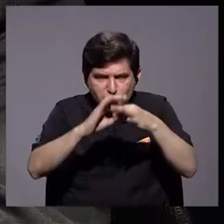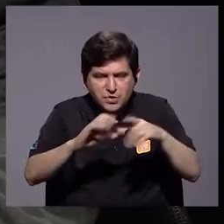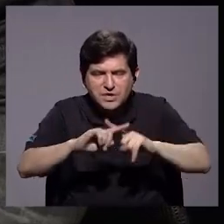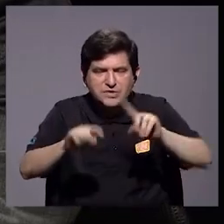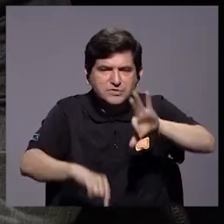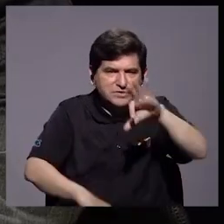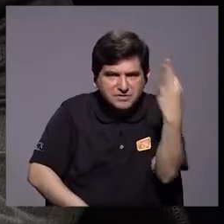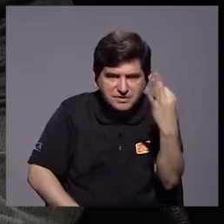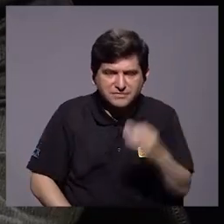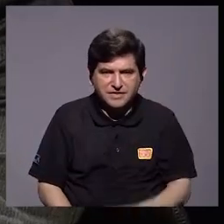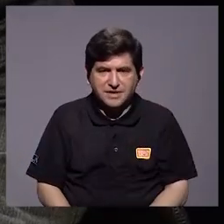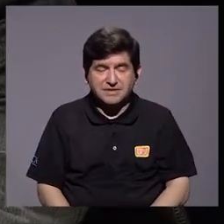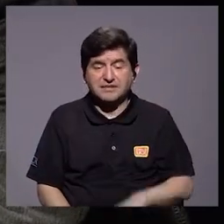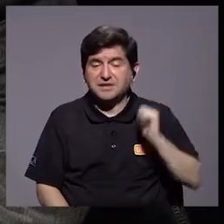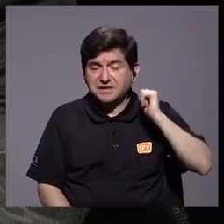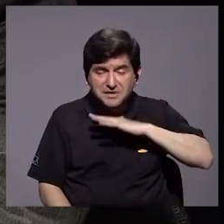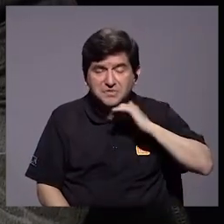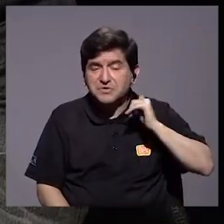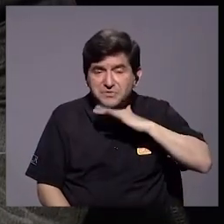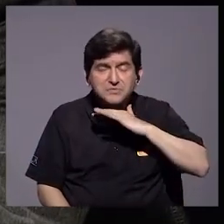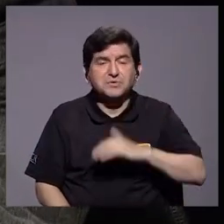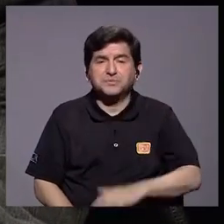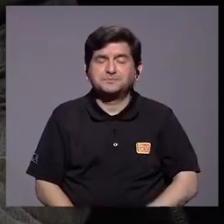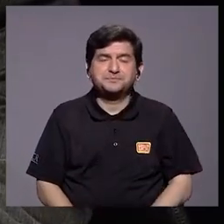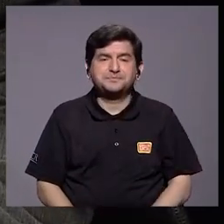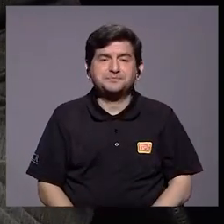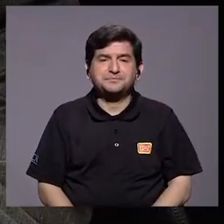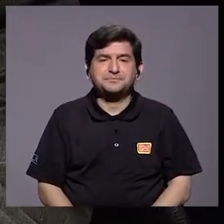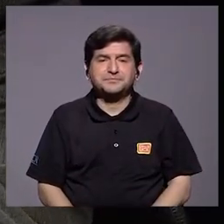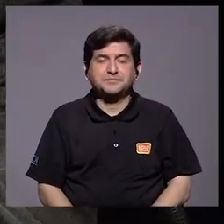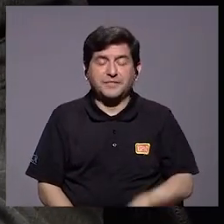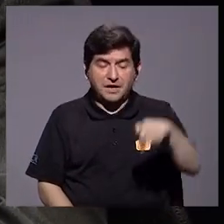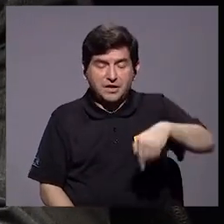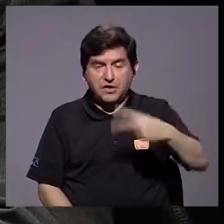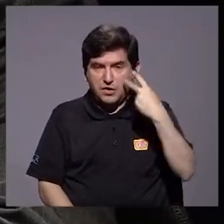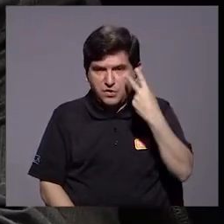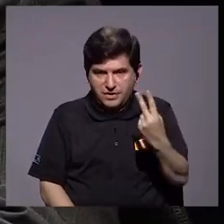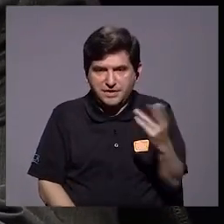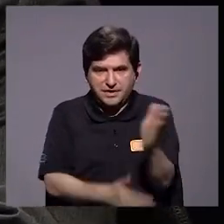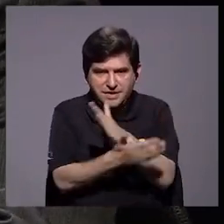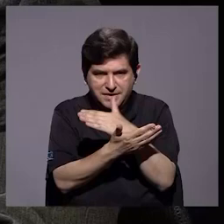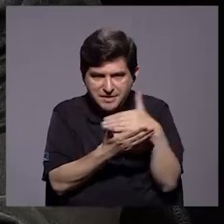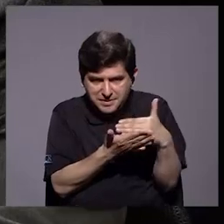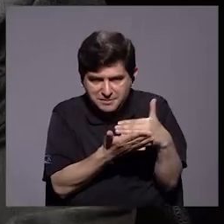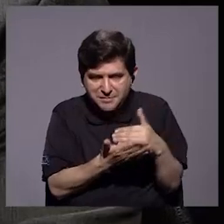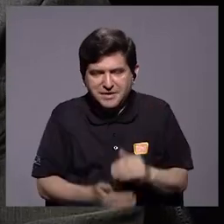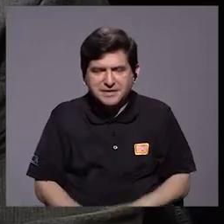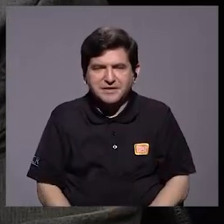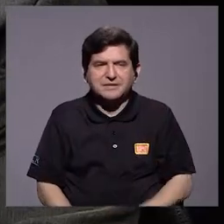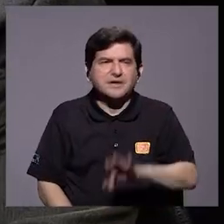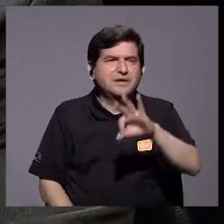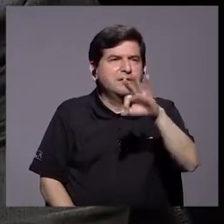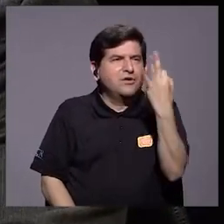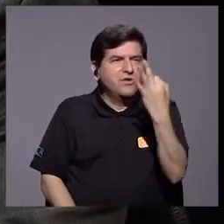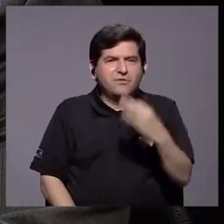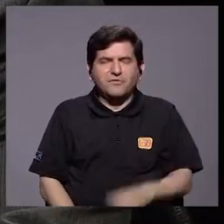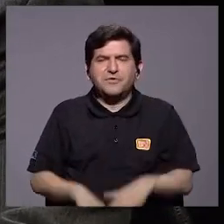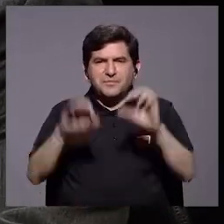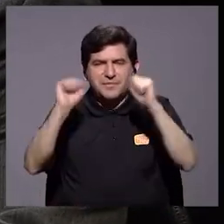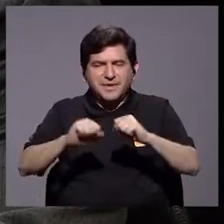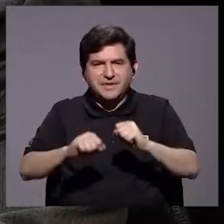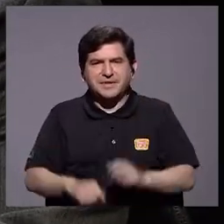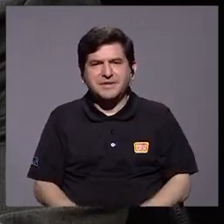a la corrupción entonces esto que estamos viendo es una parte es una forma digamos de recuperar